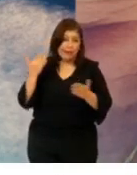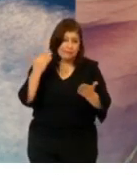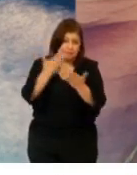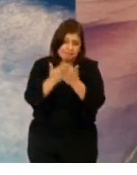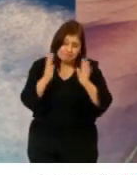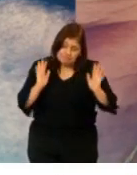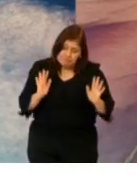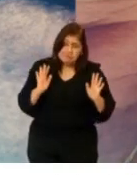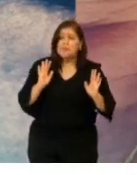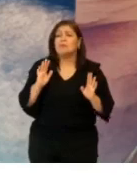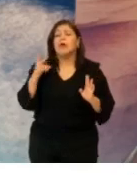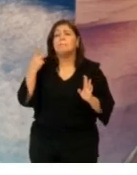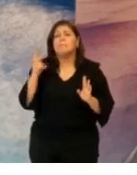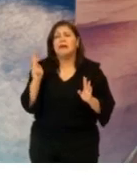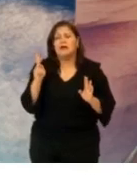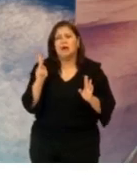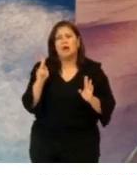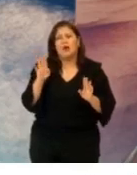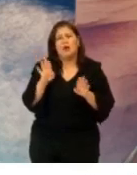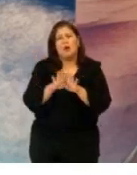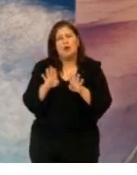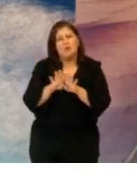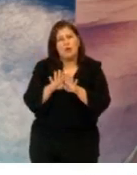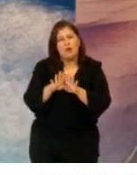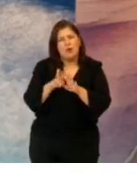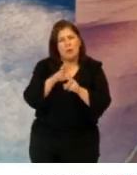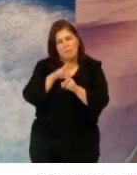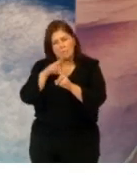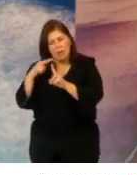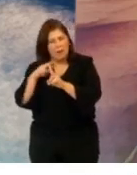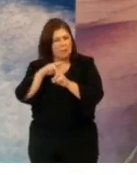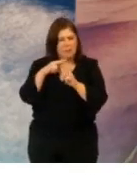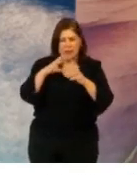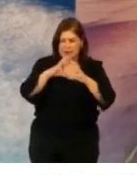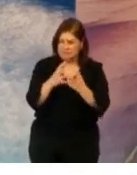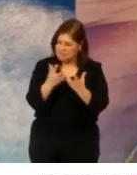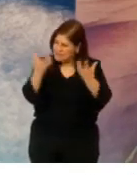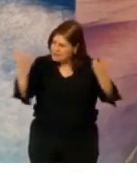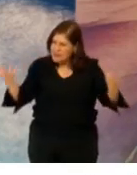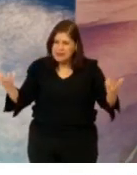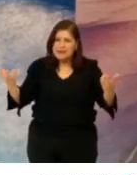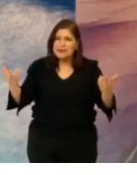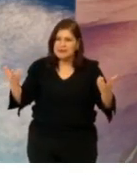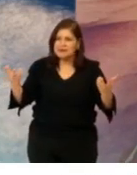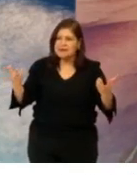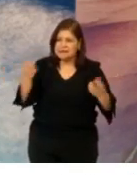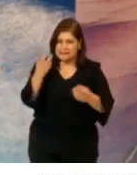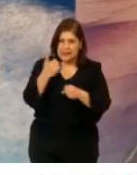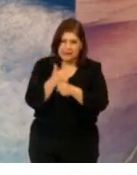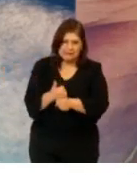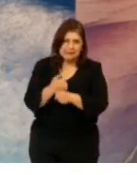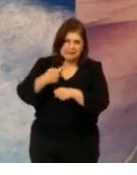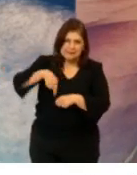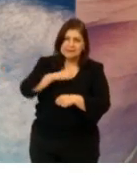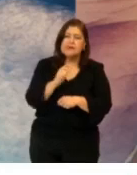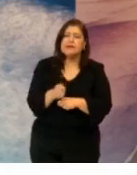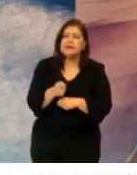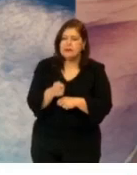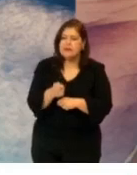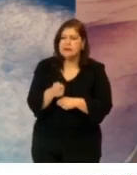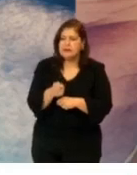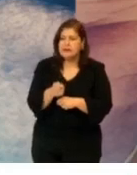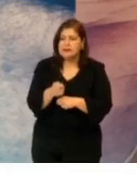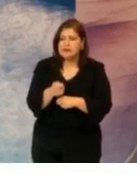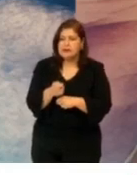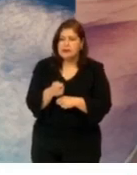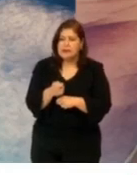mesa, pero creo que la polarización de la cual estamos siendo víctimas no encuentra su origen